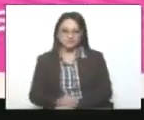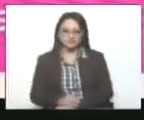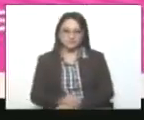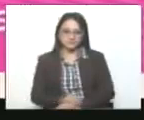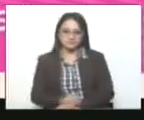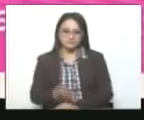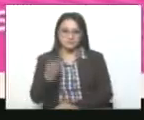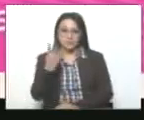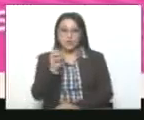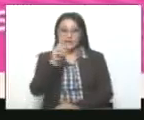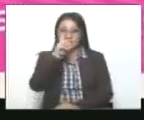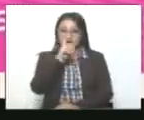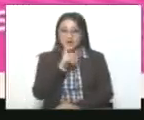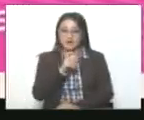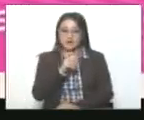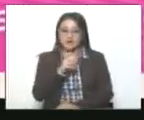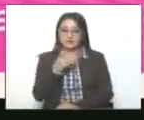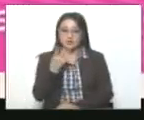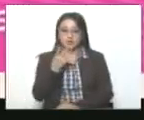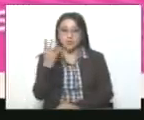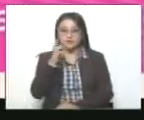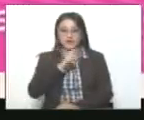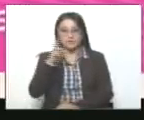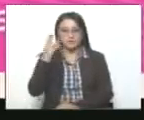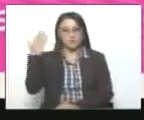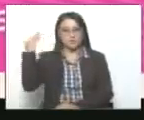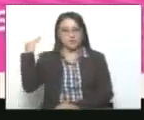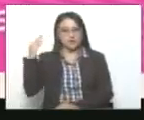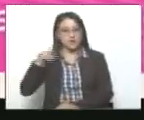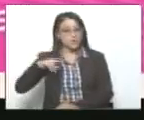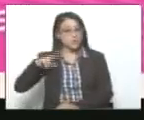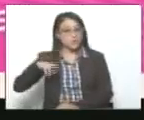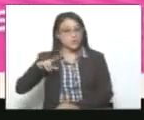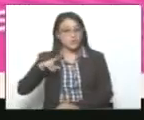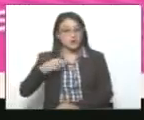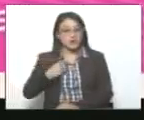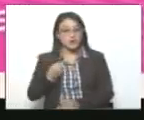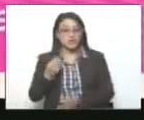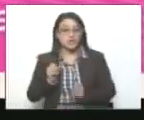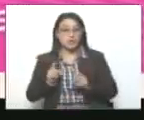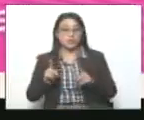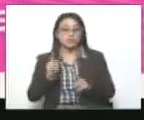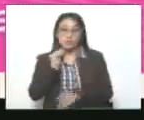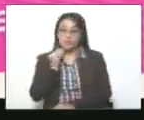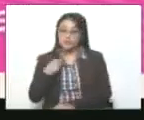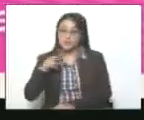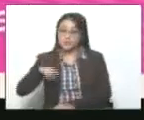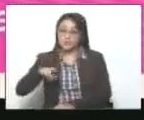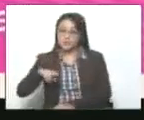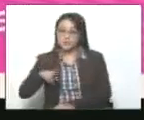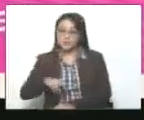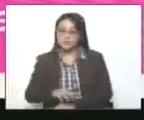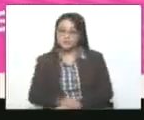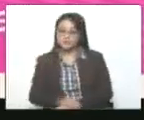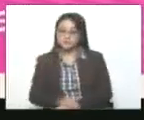40 años de la Cuarta República, jamás le dieron oportunidad a la juventud, jamás.